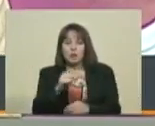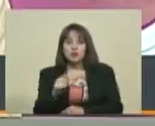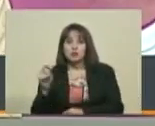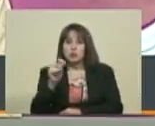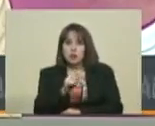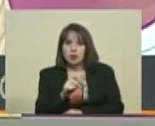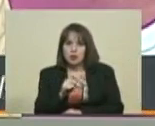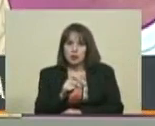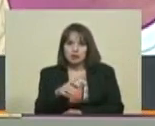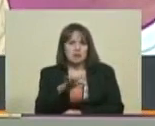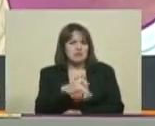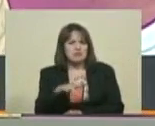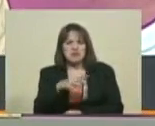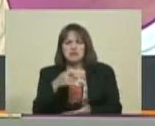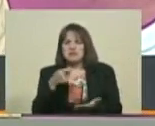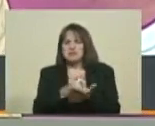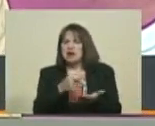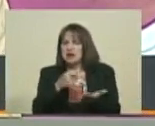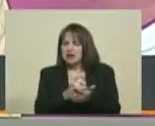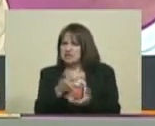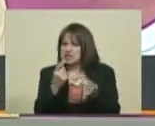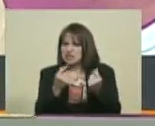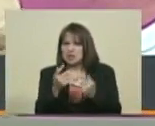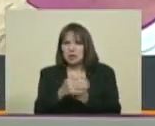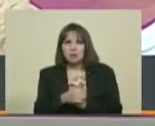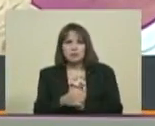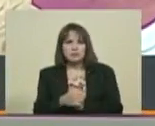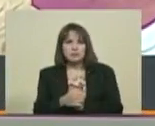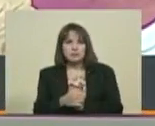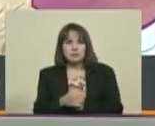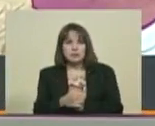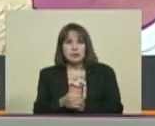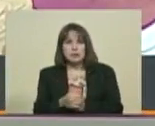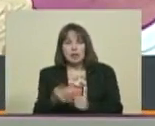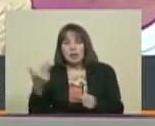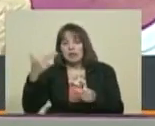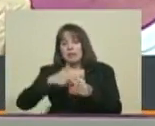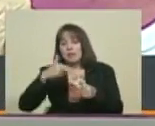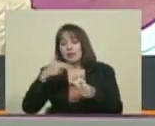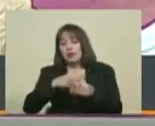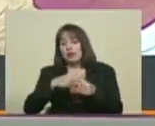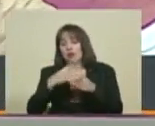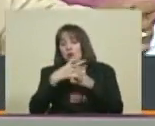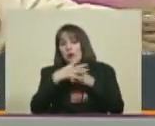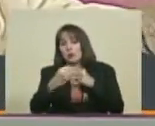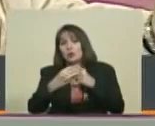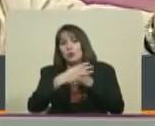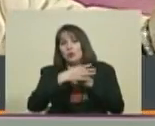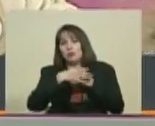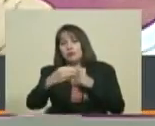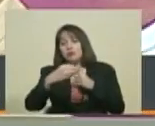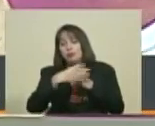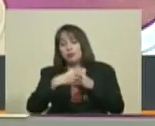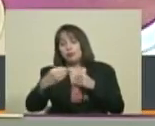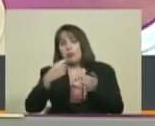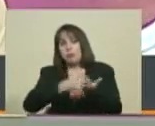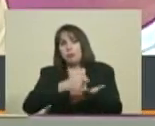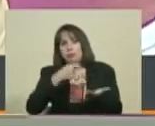¿Y de dónde salía ese dinero? Del chorro petrolero, del precio